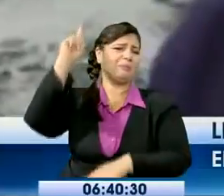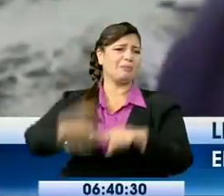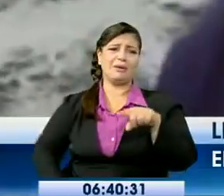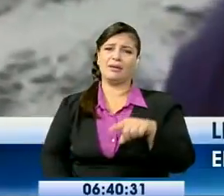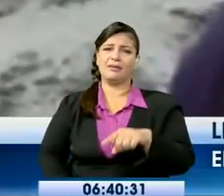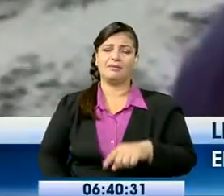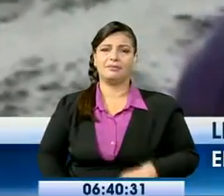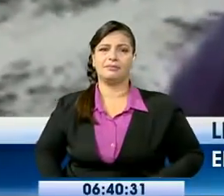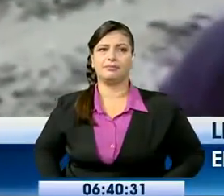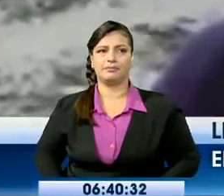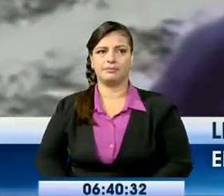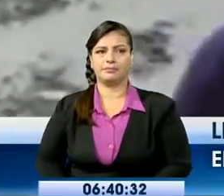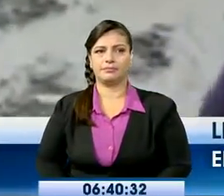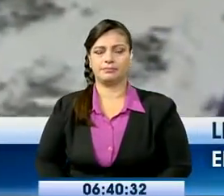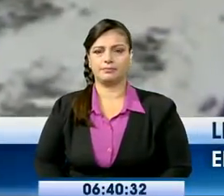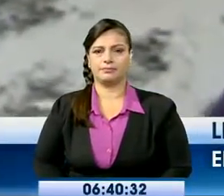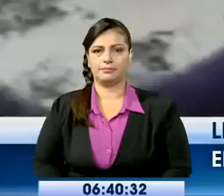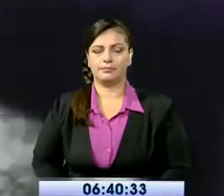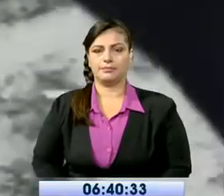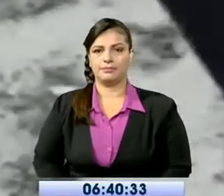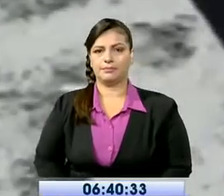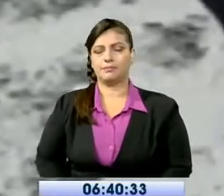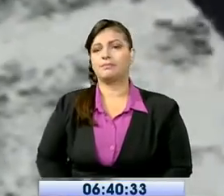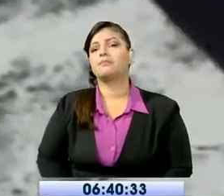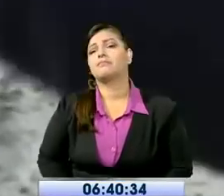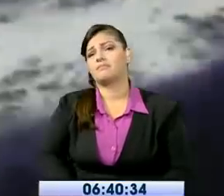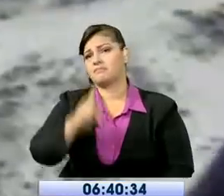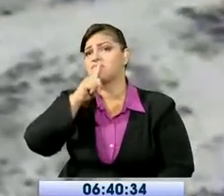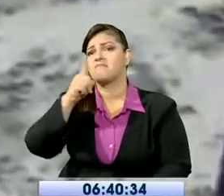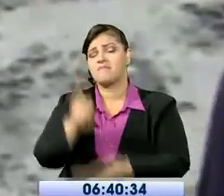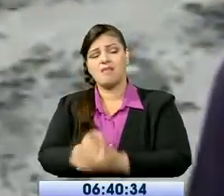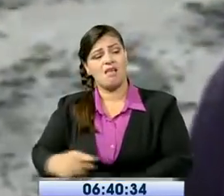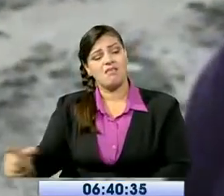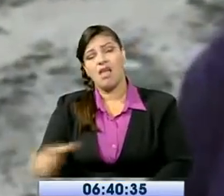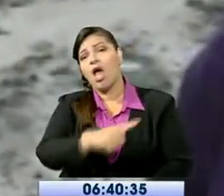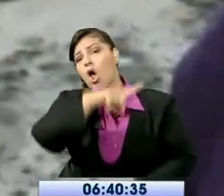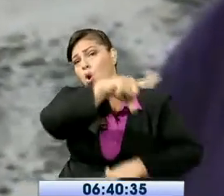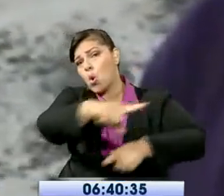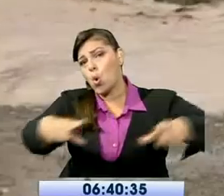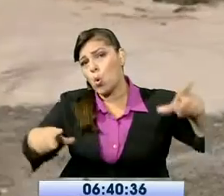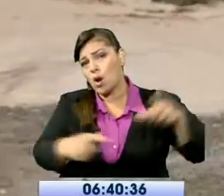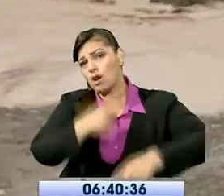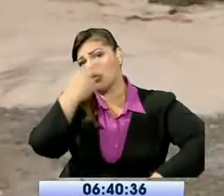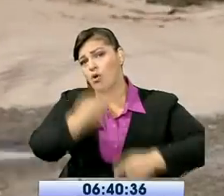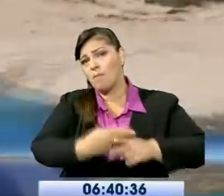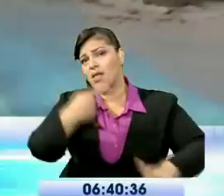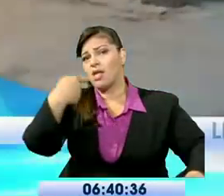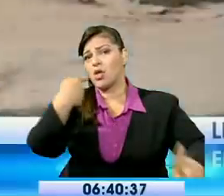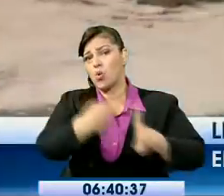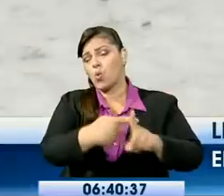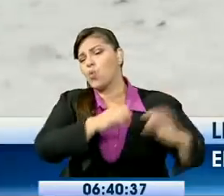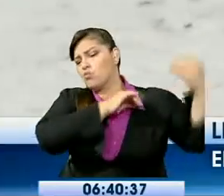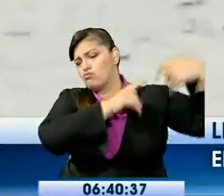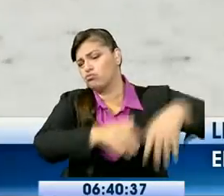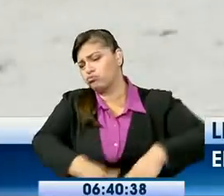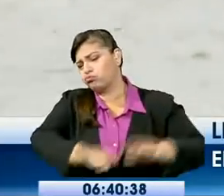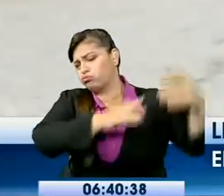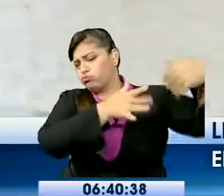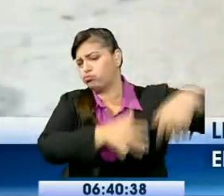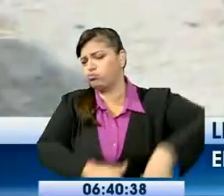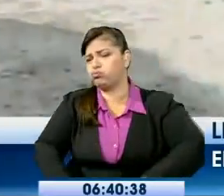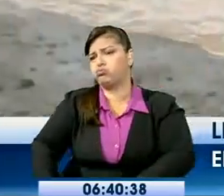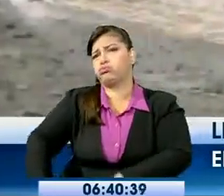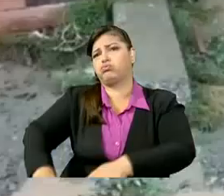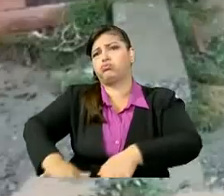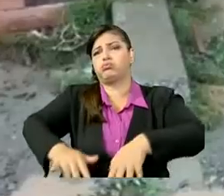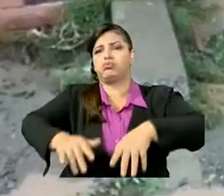penetrando. Nos mira que nos bota todita el agua de la cruz, ya nos ahogamos aquí. En Catamayo, provincia de Loja,